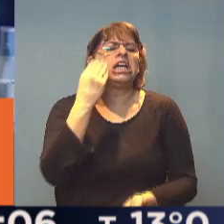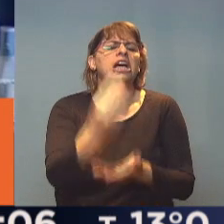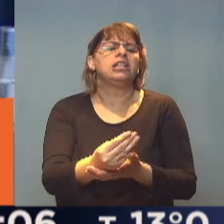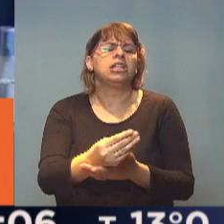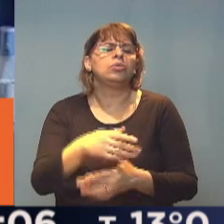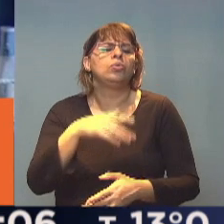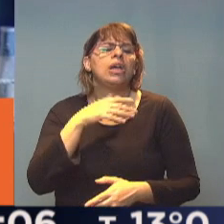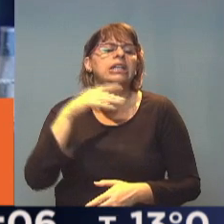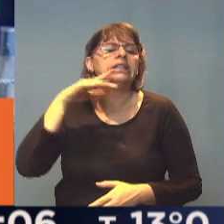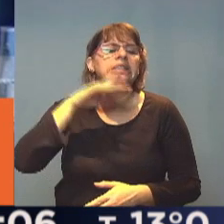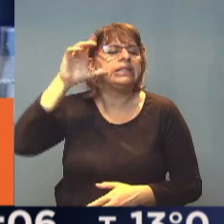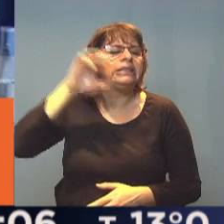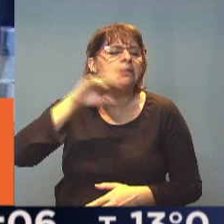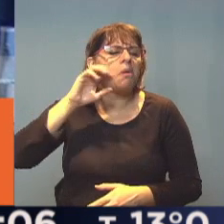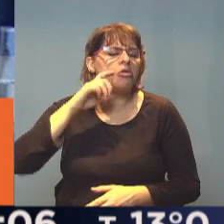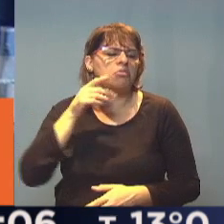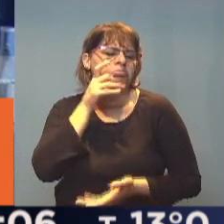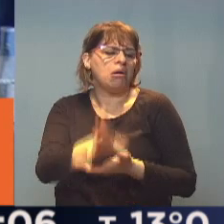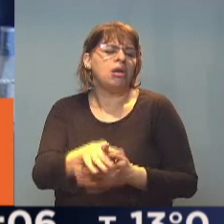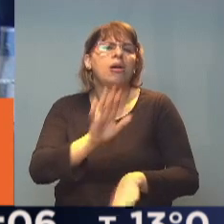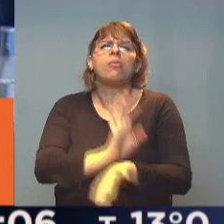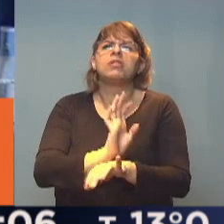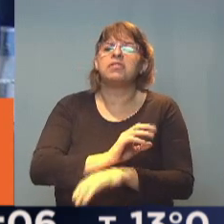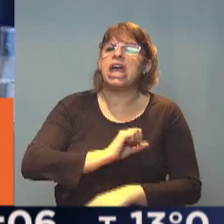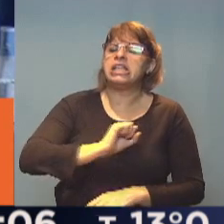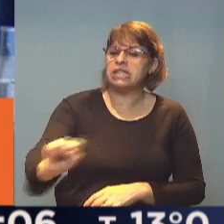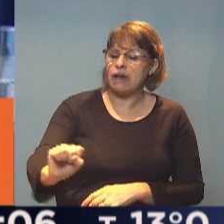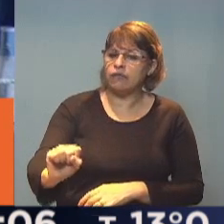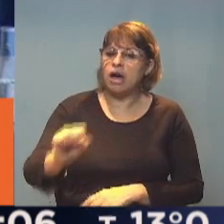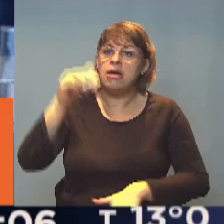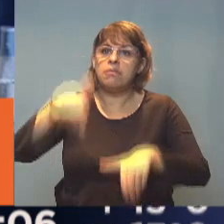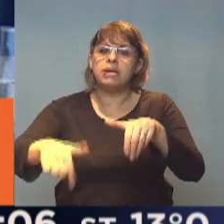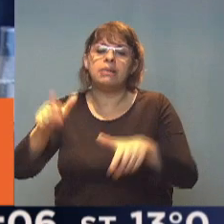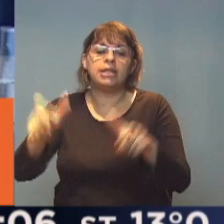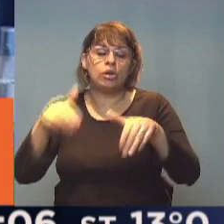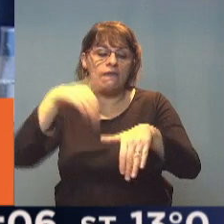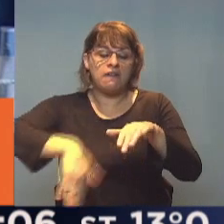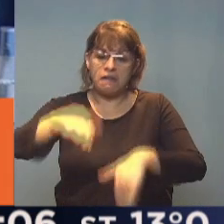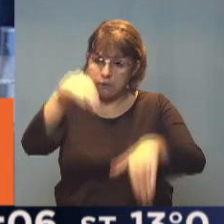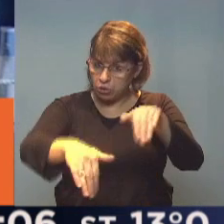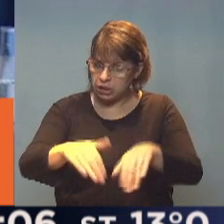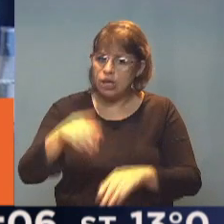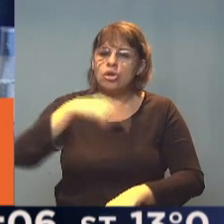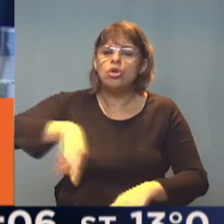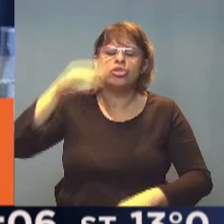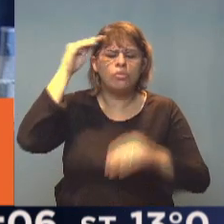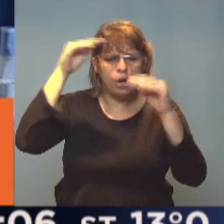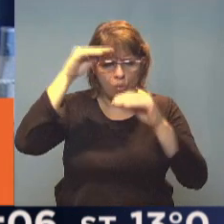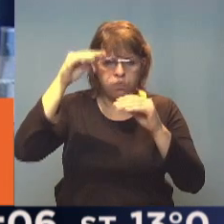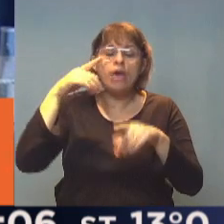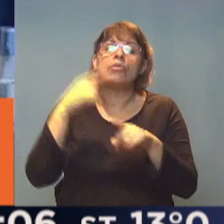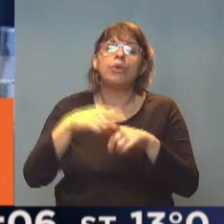rechazamos, consideramos que son una estafa a los votantes y vemos con enorme preocupación que